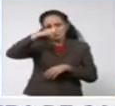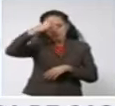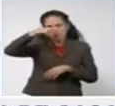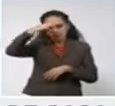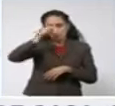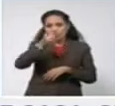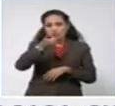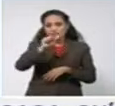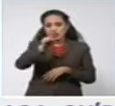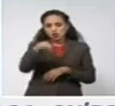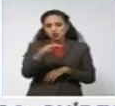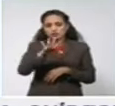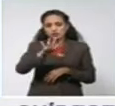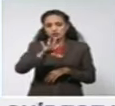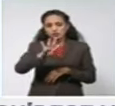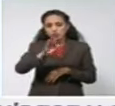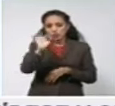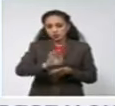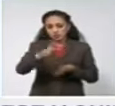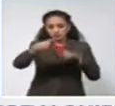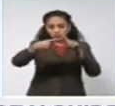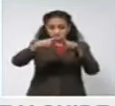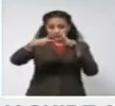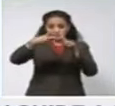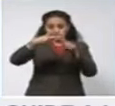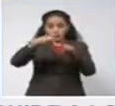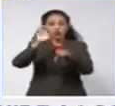10,54%, la de Ecuador,